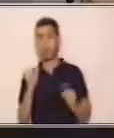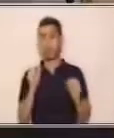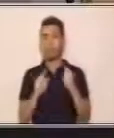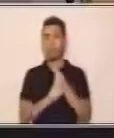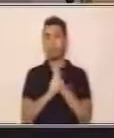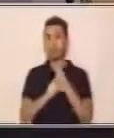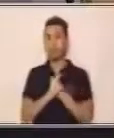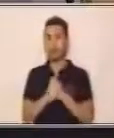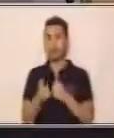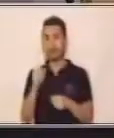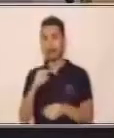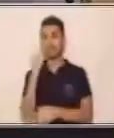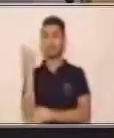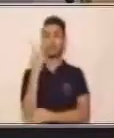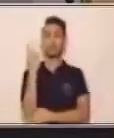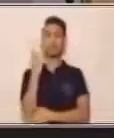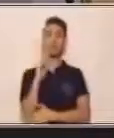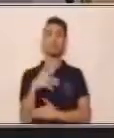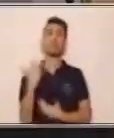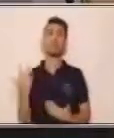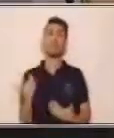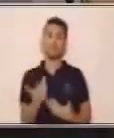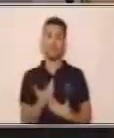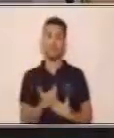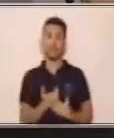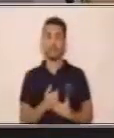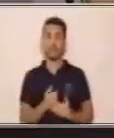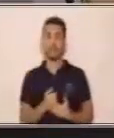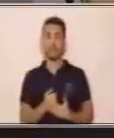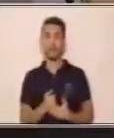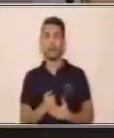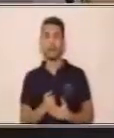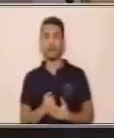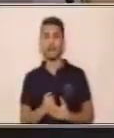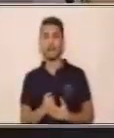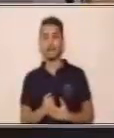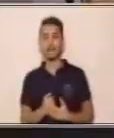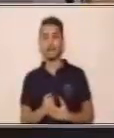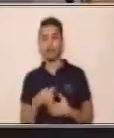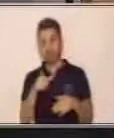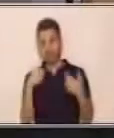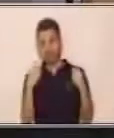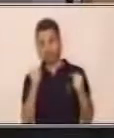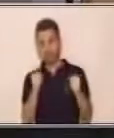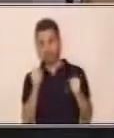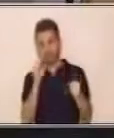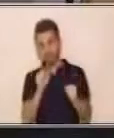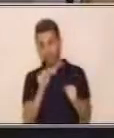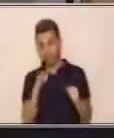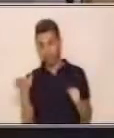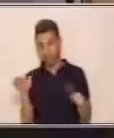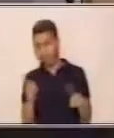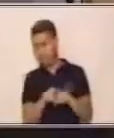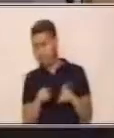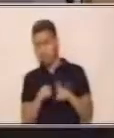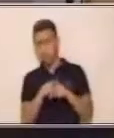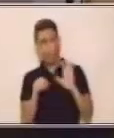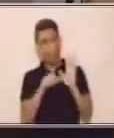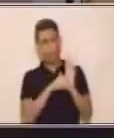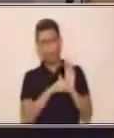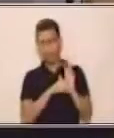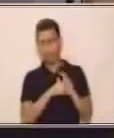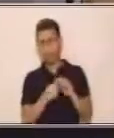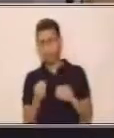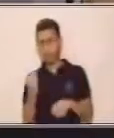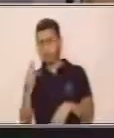Lo importante es que recordemos que debemos de hacer las restas con decimal igual que una resta con números